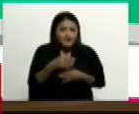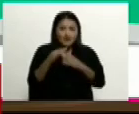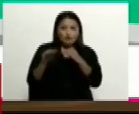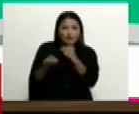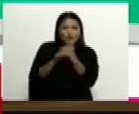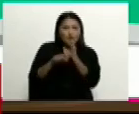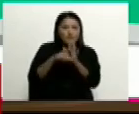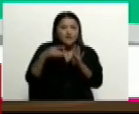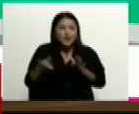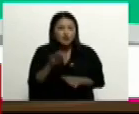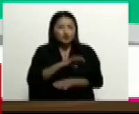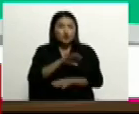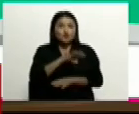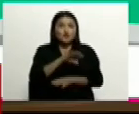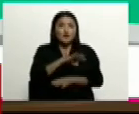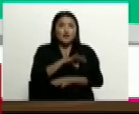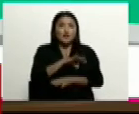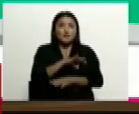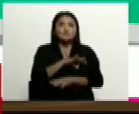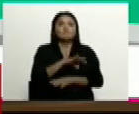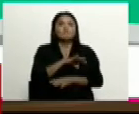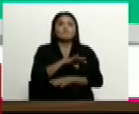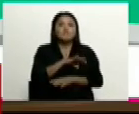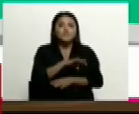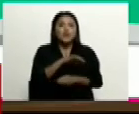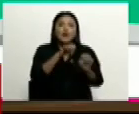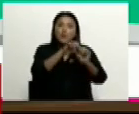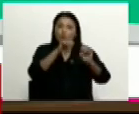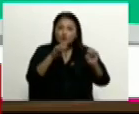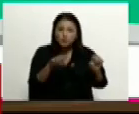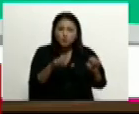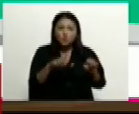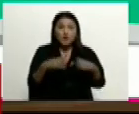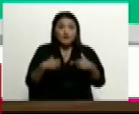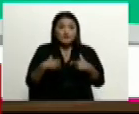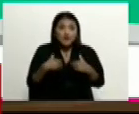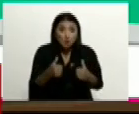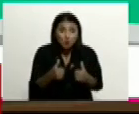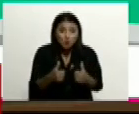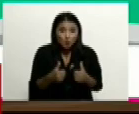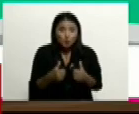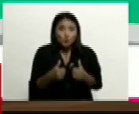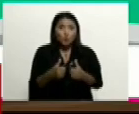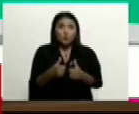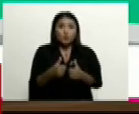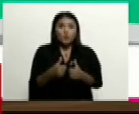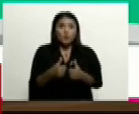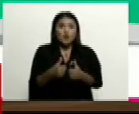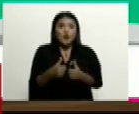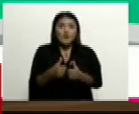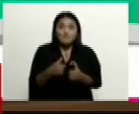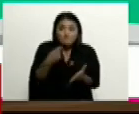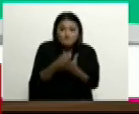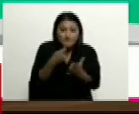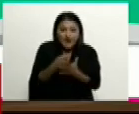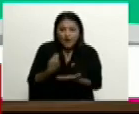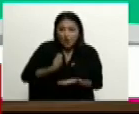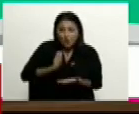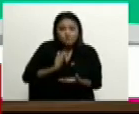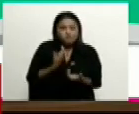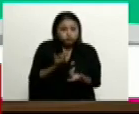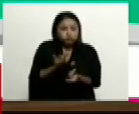de Venezuela. Los derechos sociales a la educación, a la salud, a una remuneración justa,